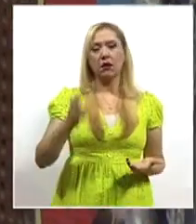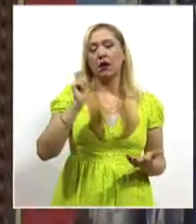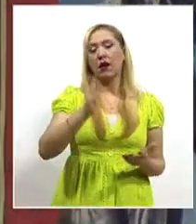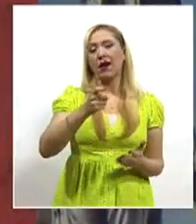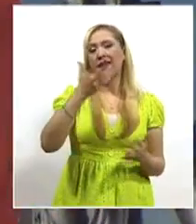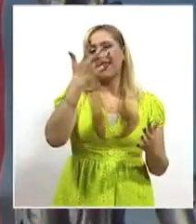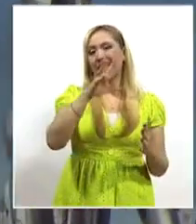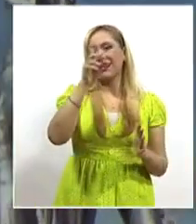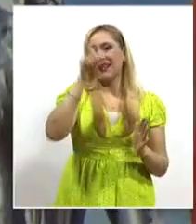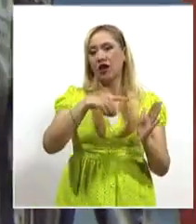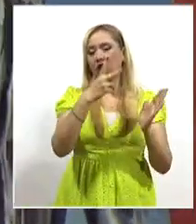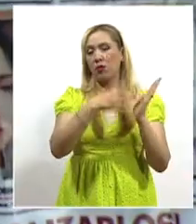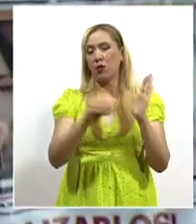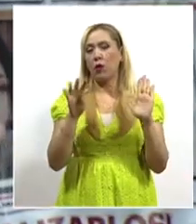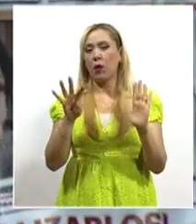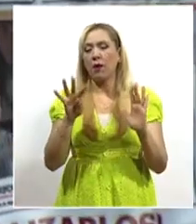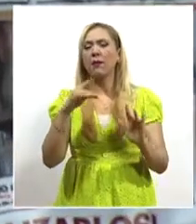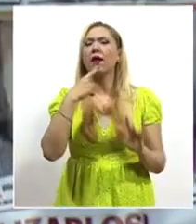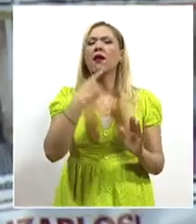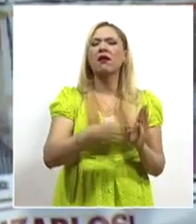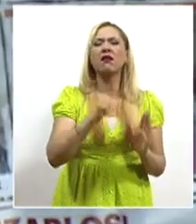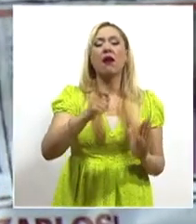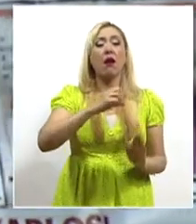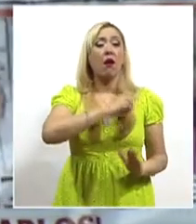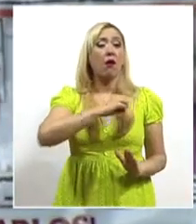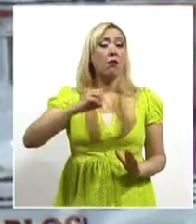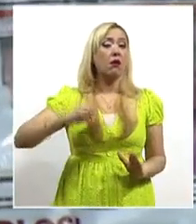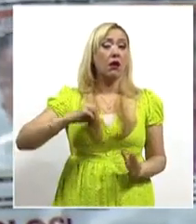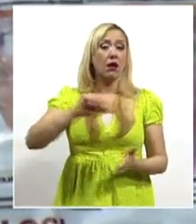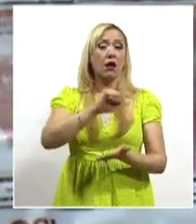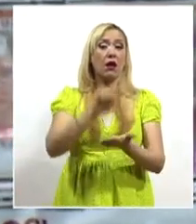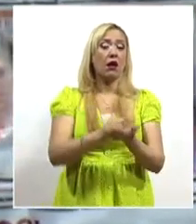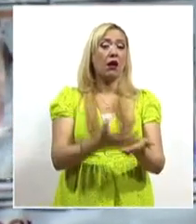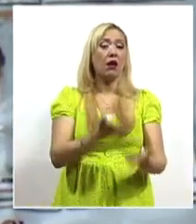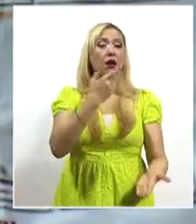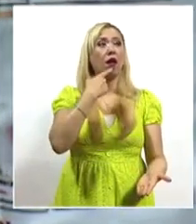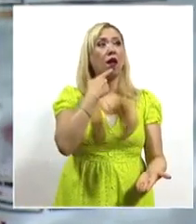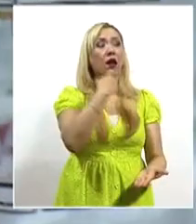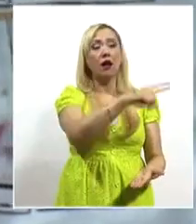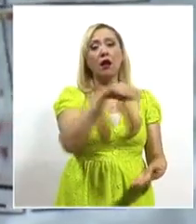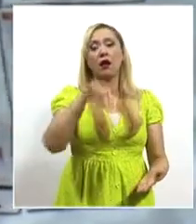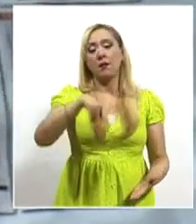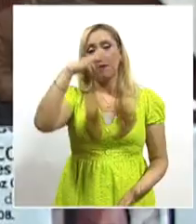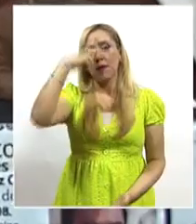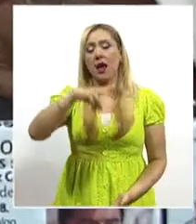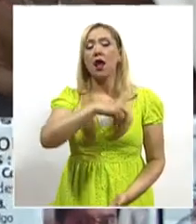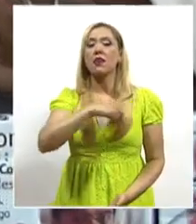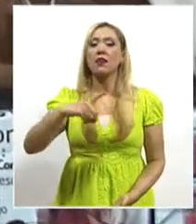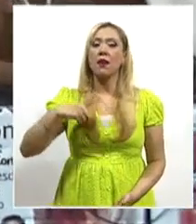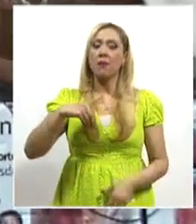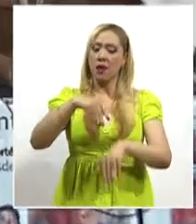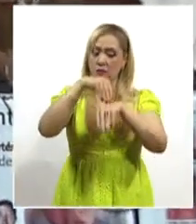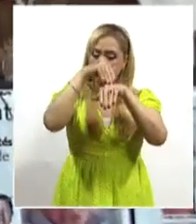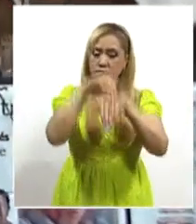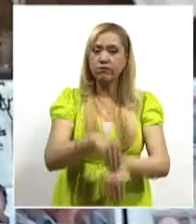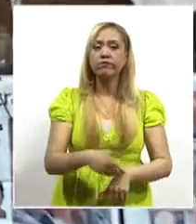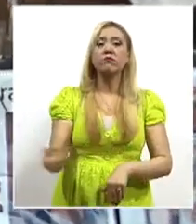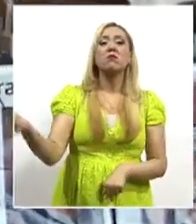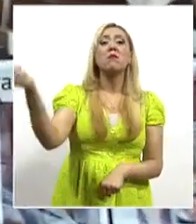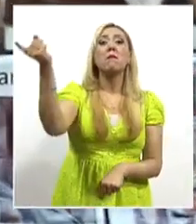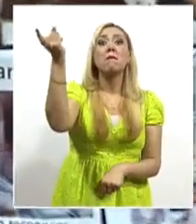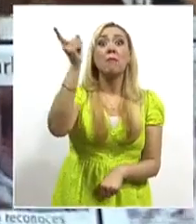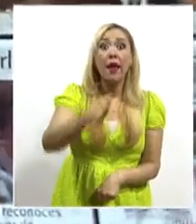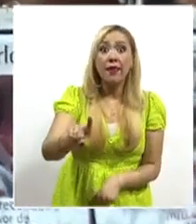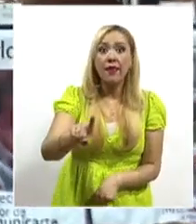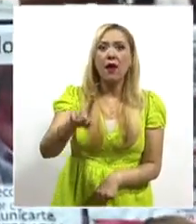1079/2019, en donde habla sobre la obligatoriedad para las autoridades mexicanas de adoptar las órdenes de